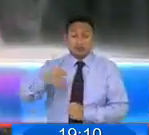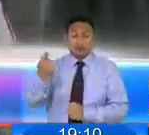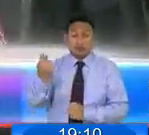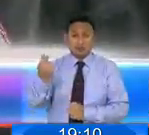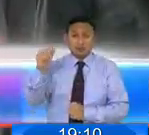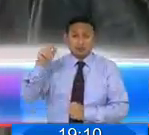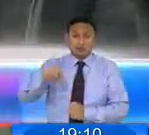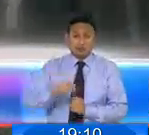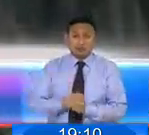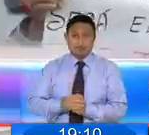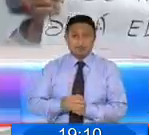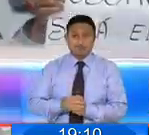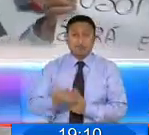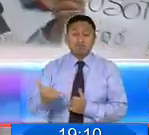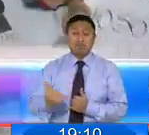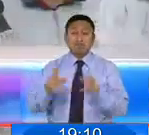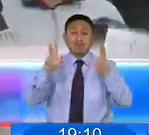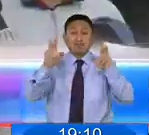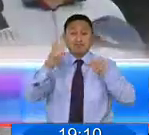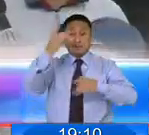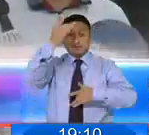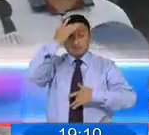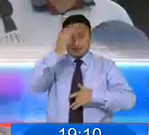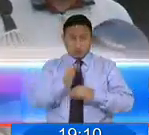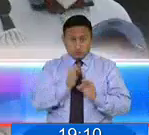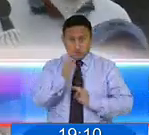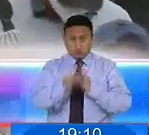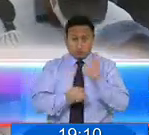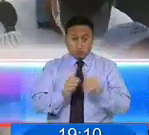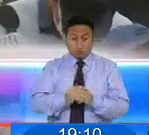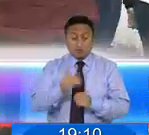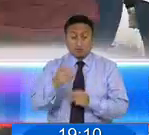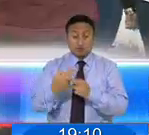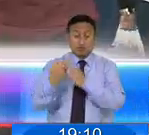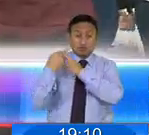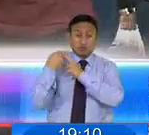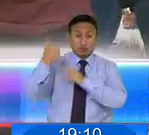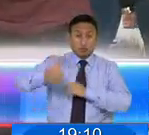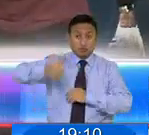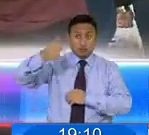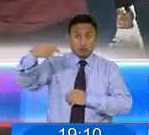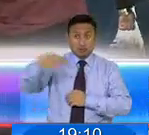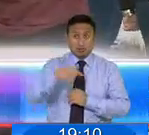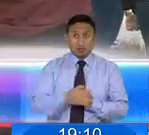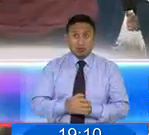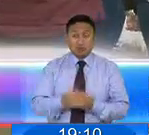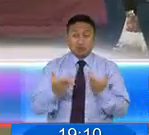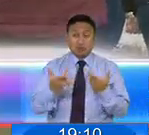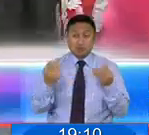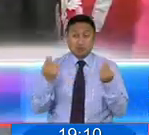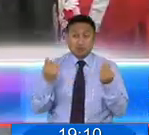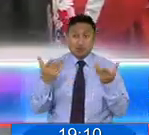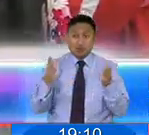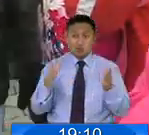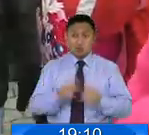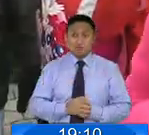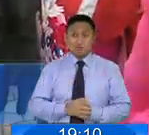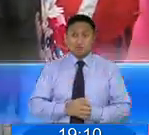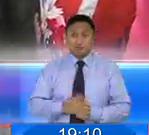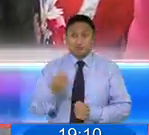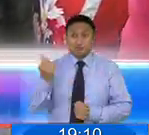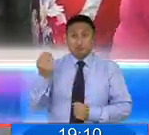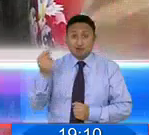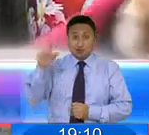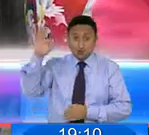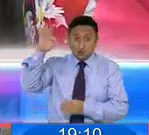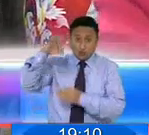a que han tenido que enfrentar temas de la pandemia que le corresponden al gobierno central, los ha dejado en una situación crítica. Y del poco recurso que